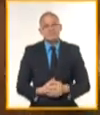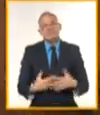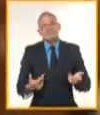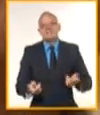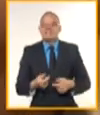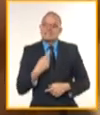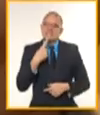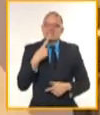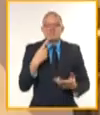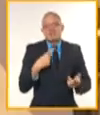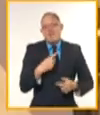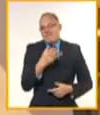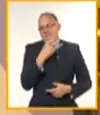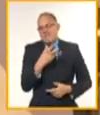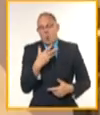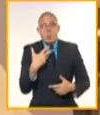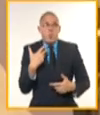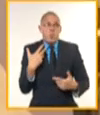una referencia